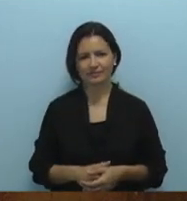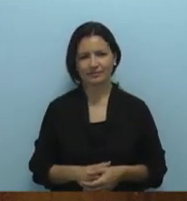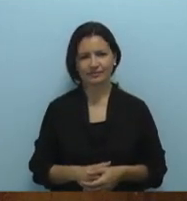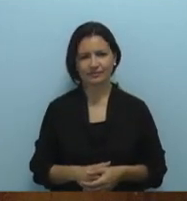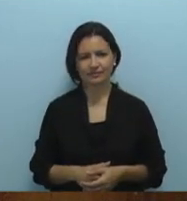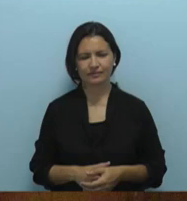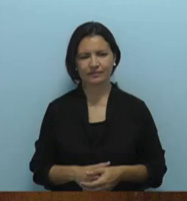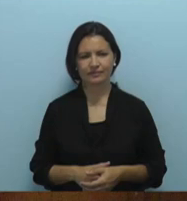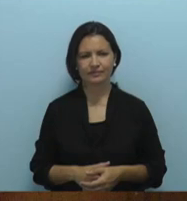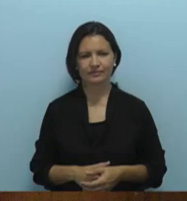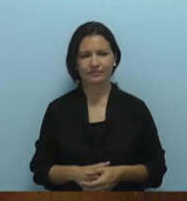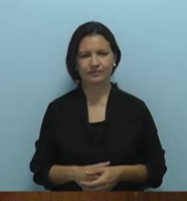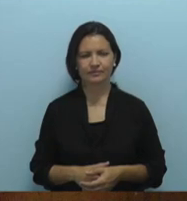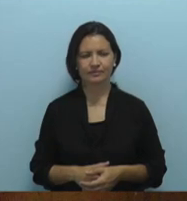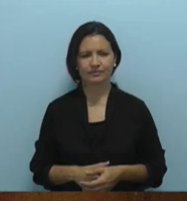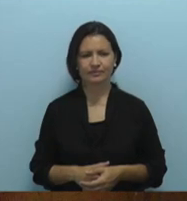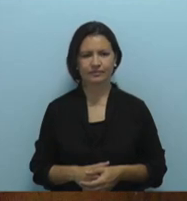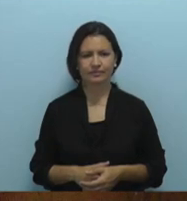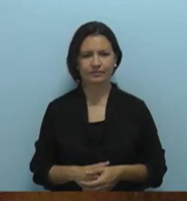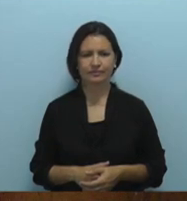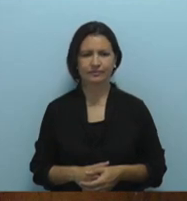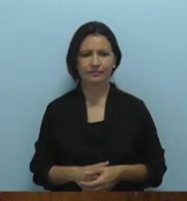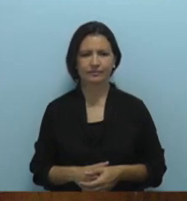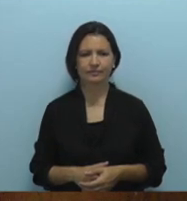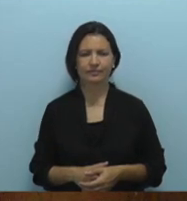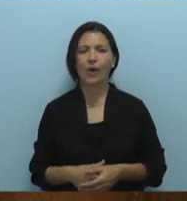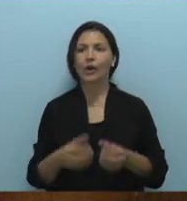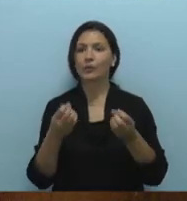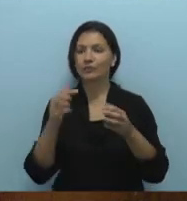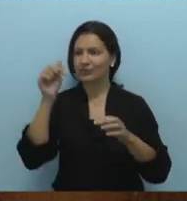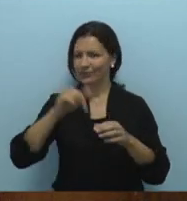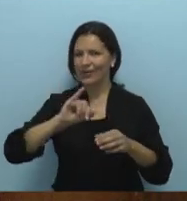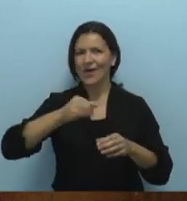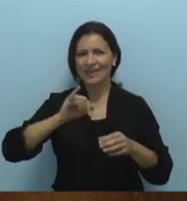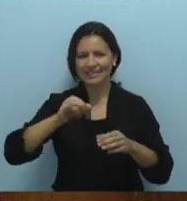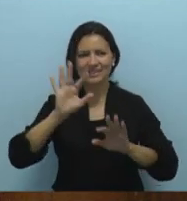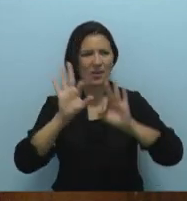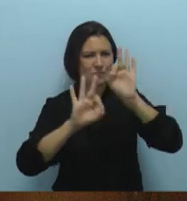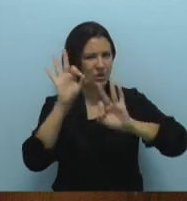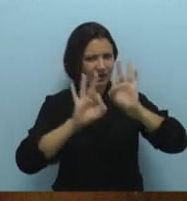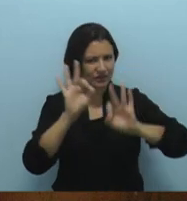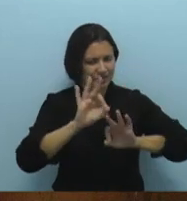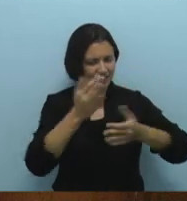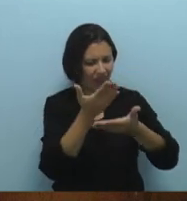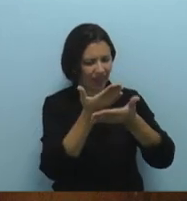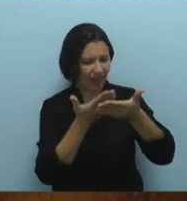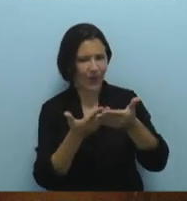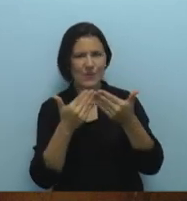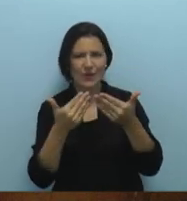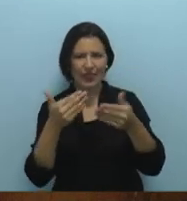A continuación, se dará lectura a los proyectos reservados en Secretaría para su